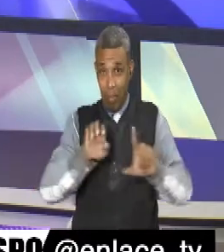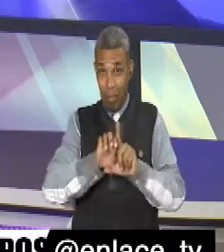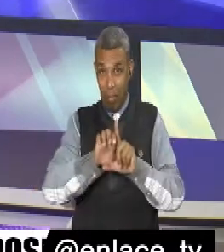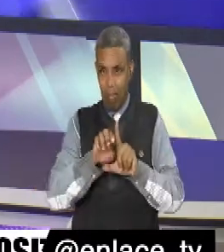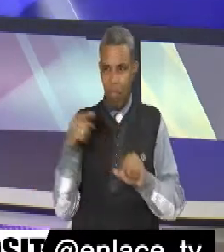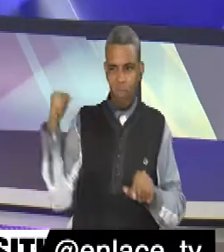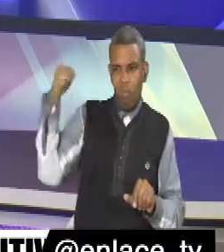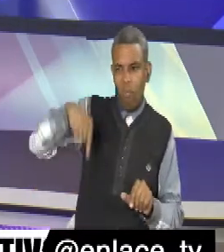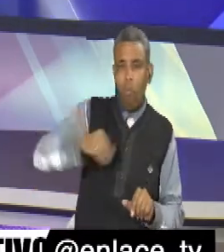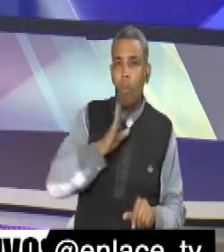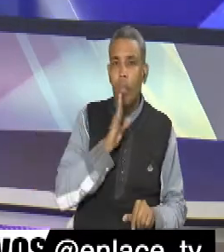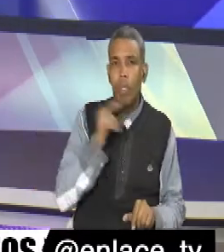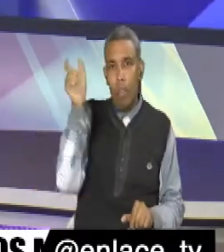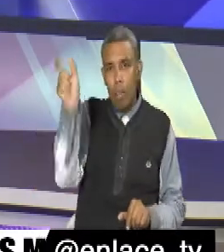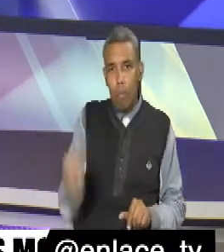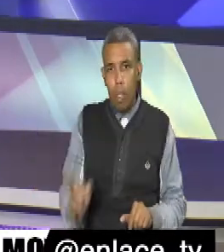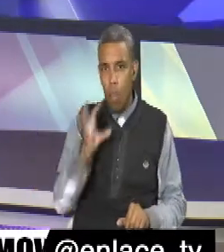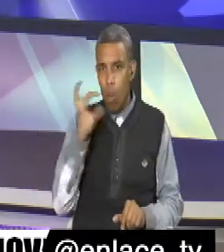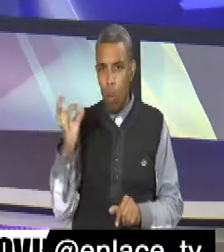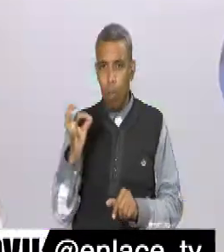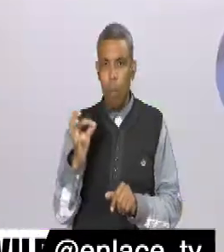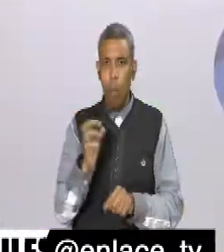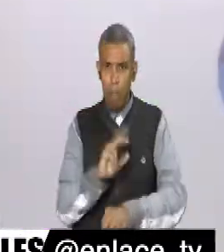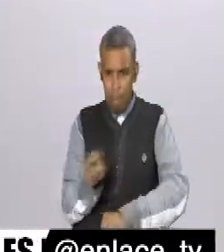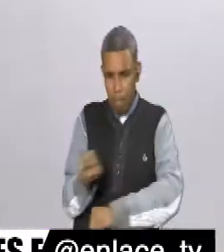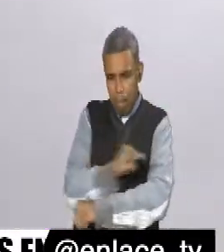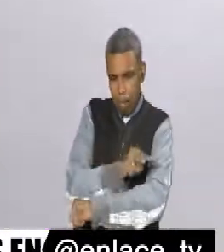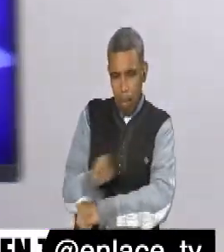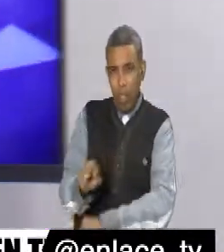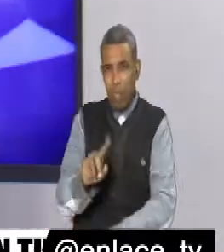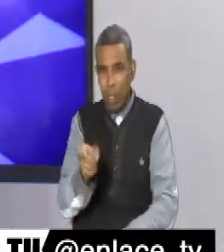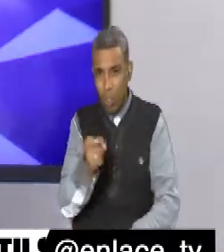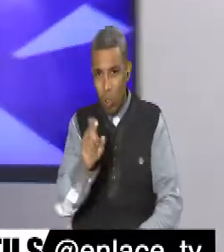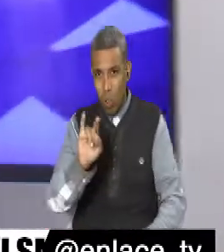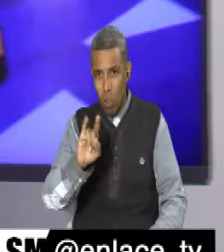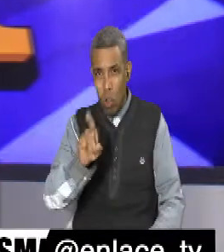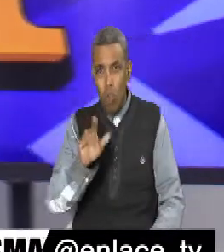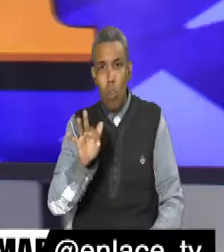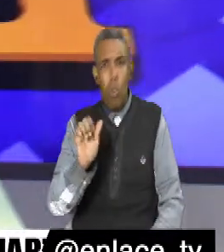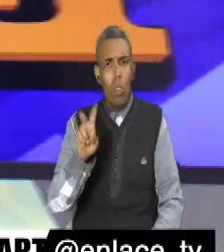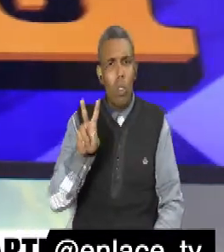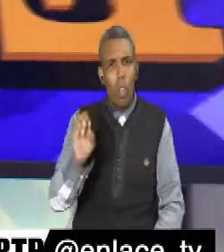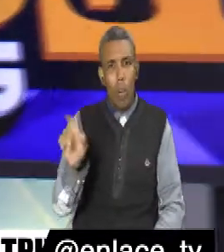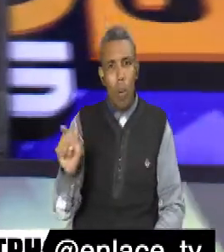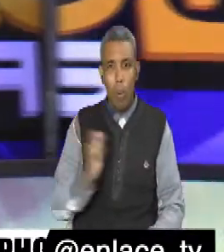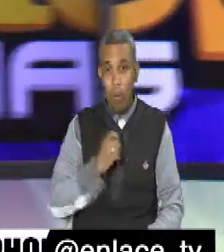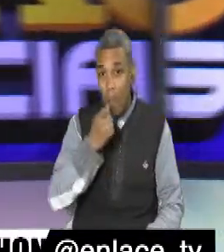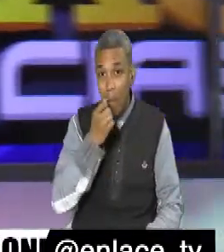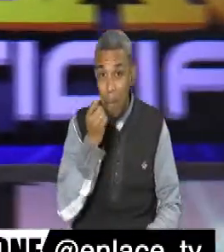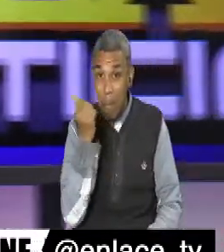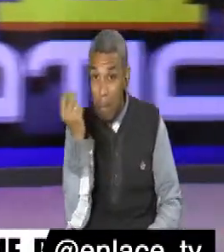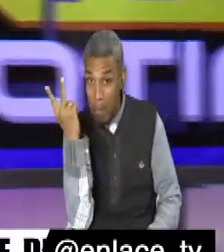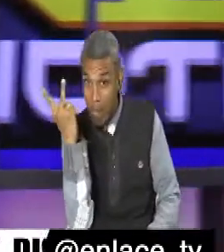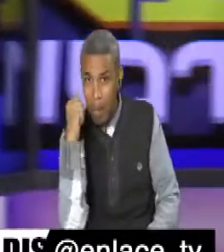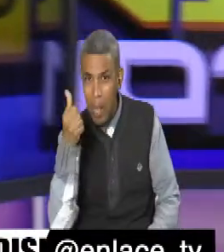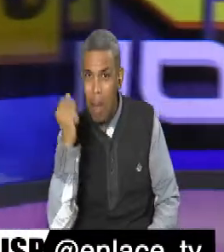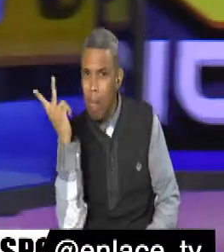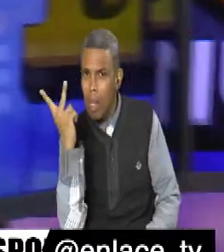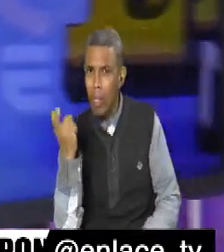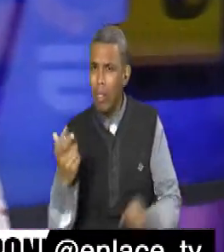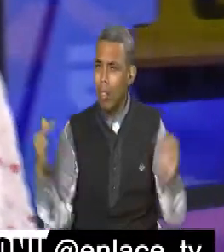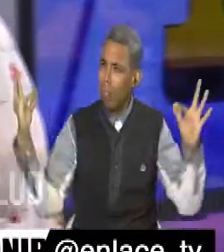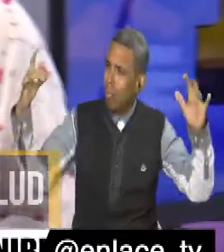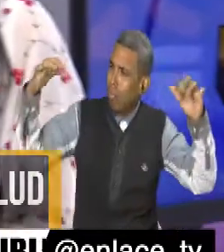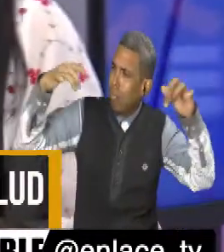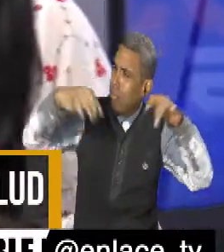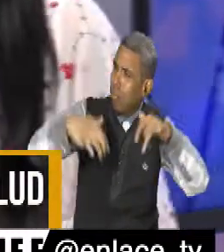el doctor Gustavo de la Osa Sánchez, para hablar del Encuentro Ciudadano por la Salud que se va a desarrollar este viernes. Doctor Gustavo, bienvenido a Enlace Noticias. ¿Y de